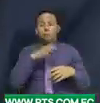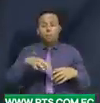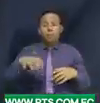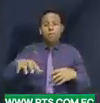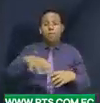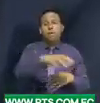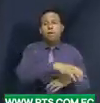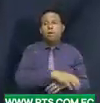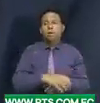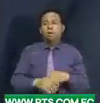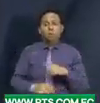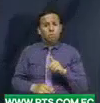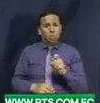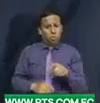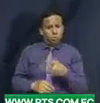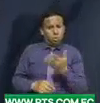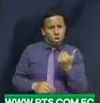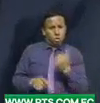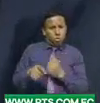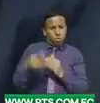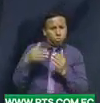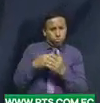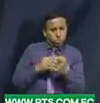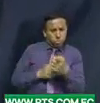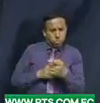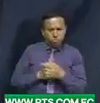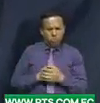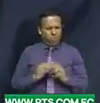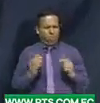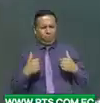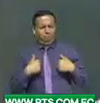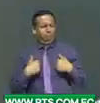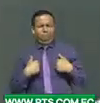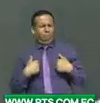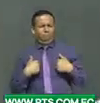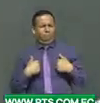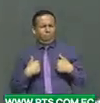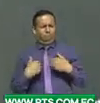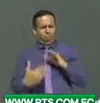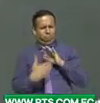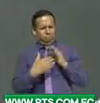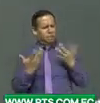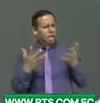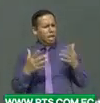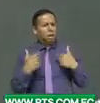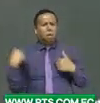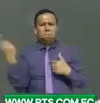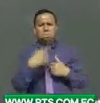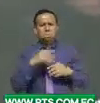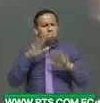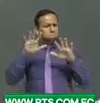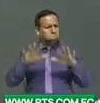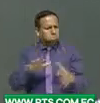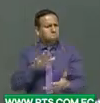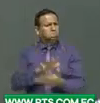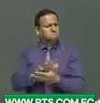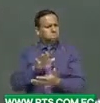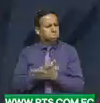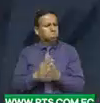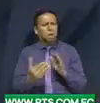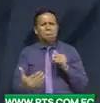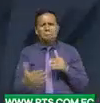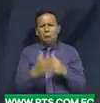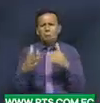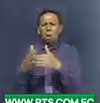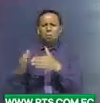mensaje previo a este hecho? Para nada, nada, nada. Es que todos estamos sorprendidos porque todo estaba calmo, nada de